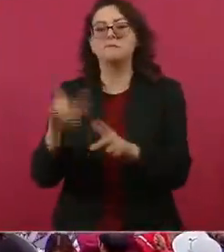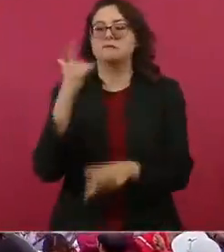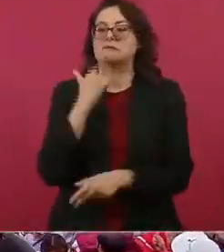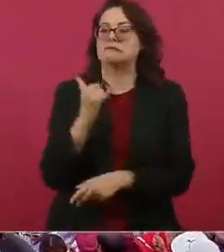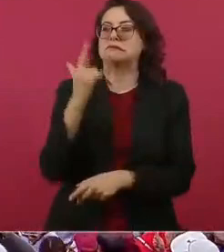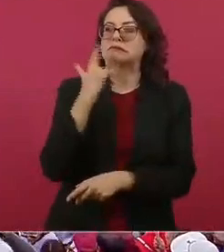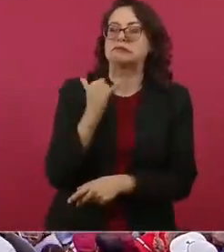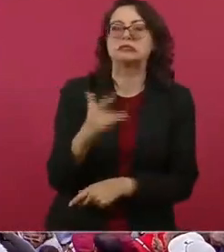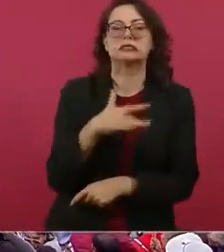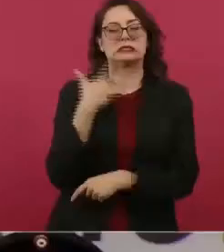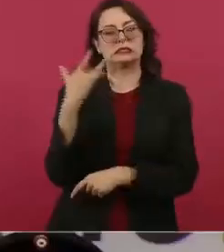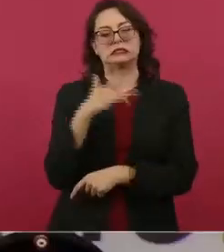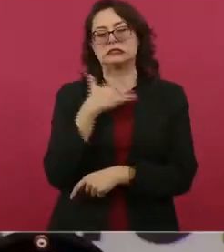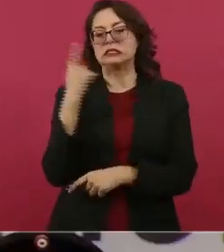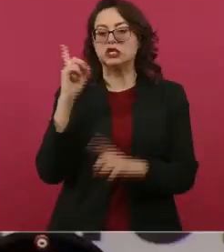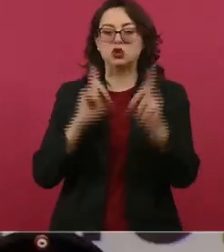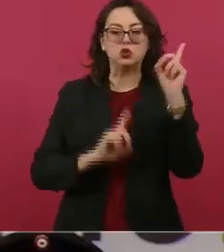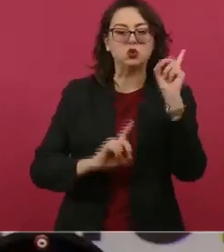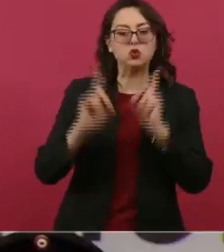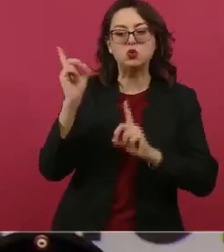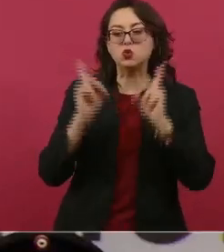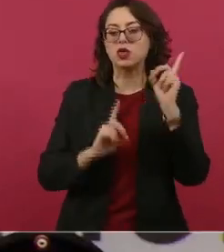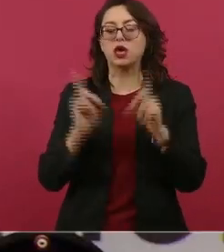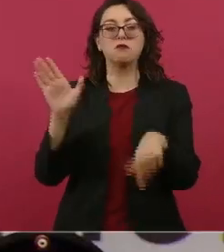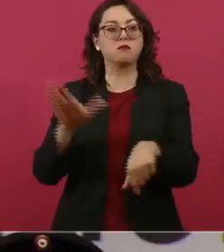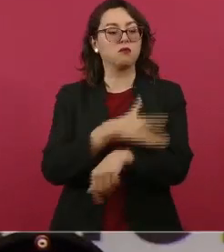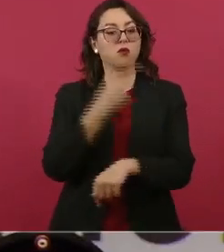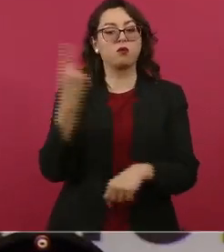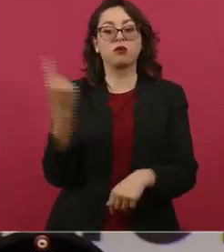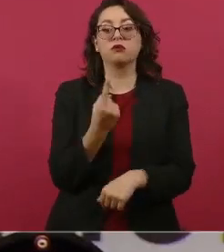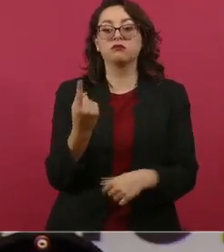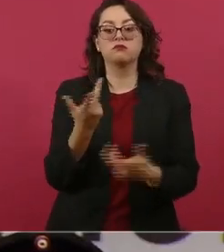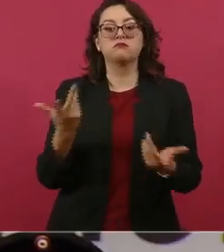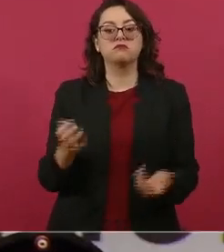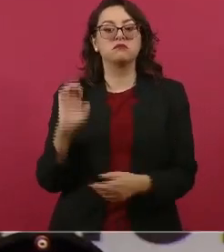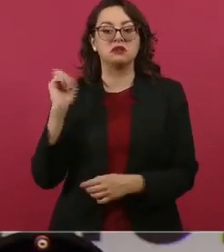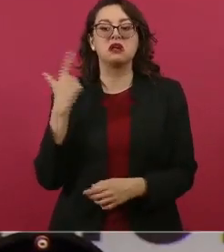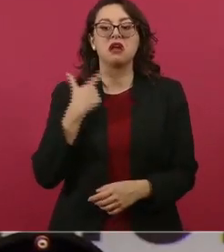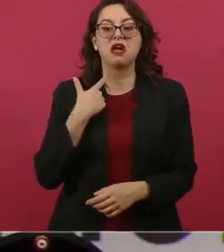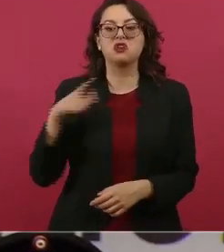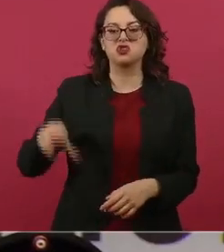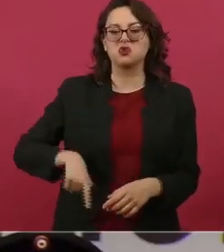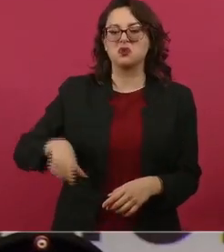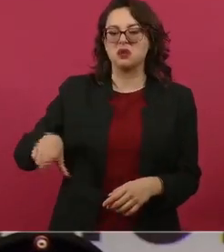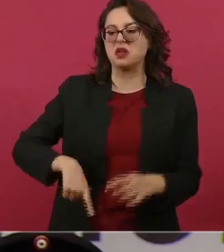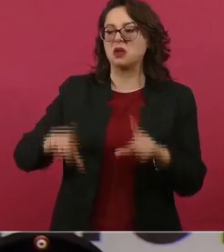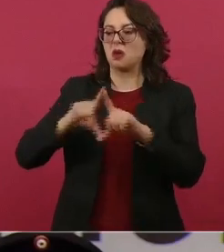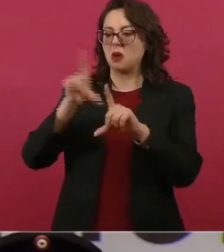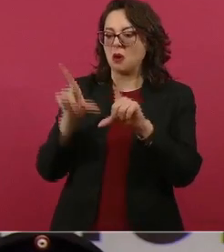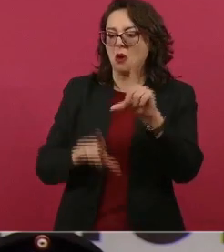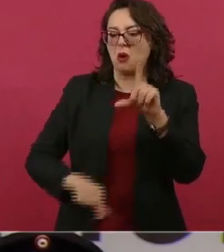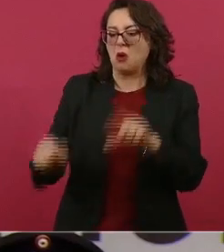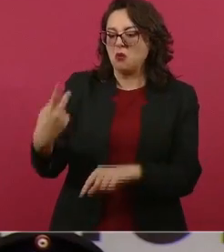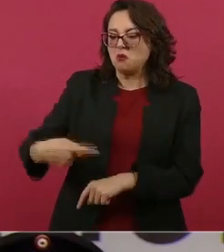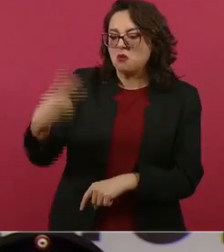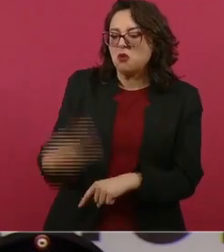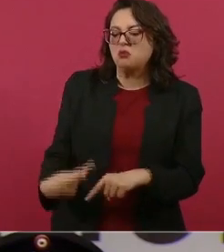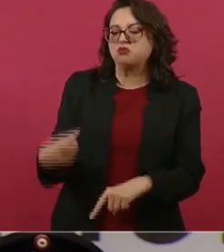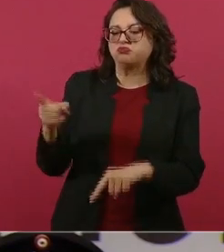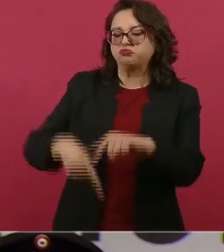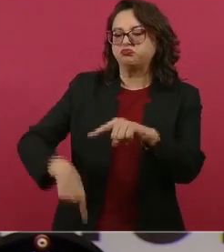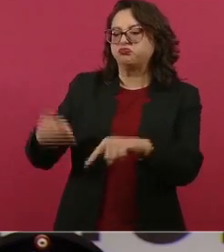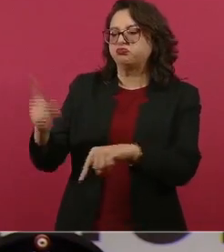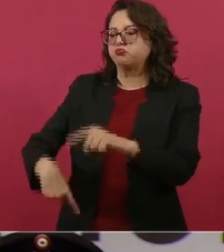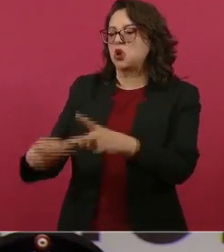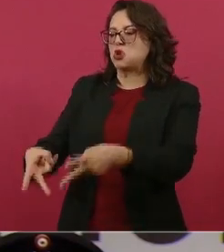Un despojo constante del patrimonio nacional, una colusión entre el gobierno y los